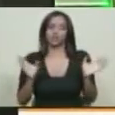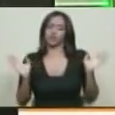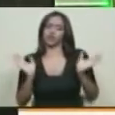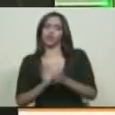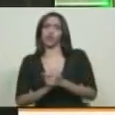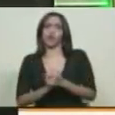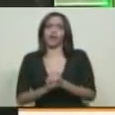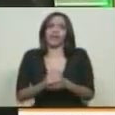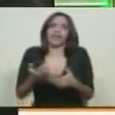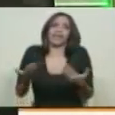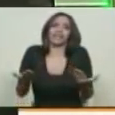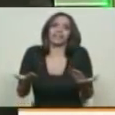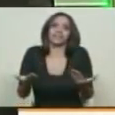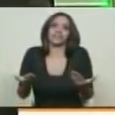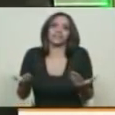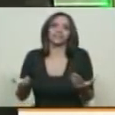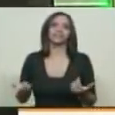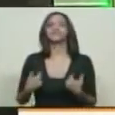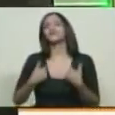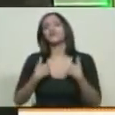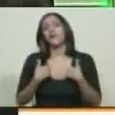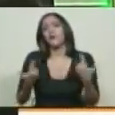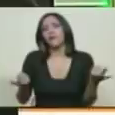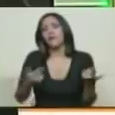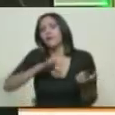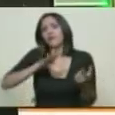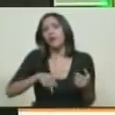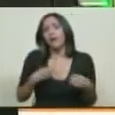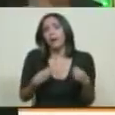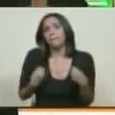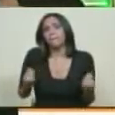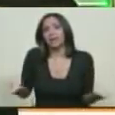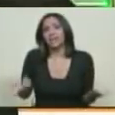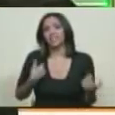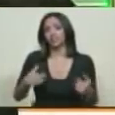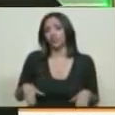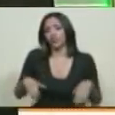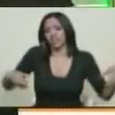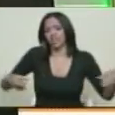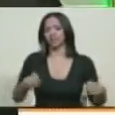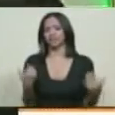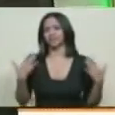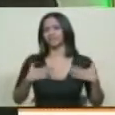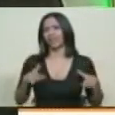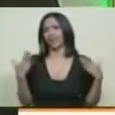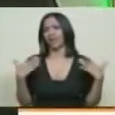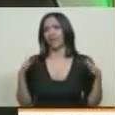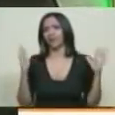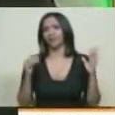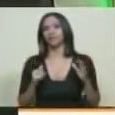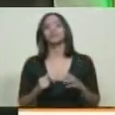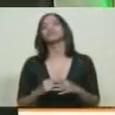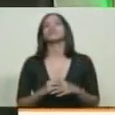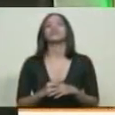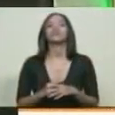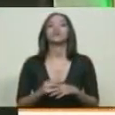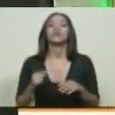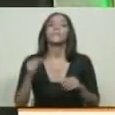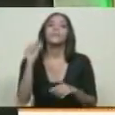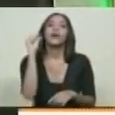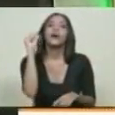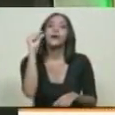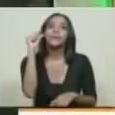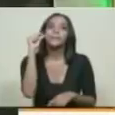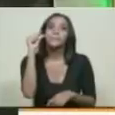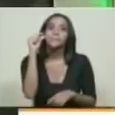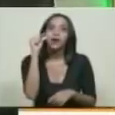estos, claro, no van a robar porque son ricos. Claro, entonces no tienen por qué, bueno. Por poco no dejan